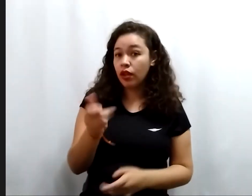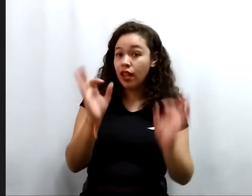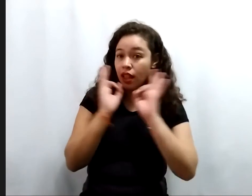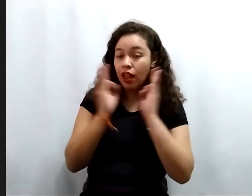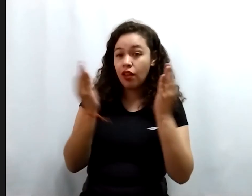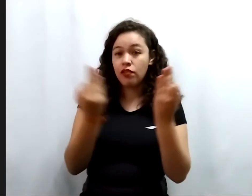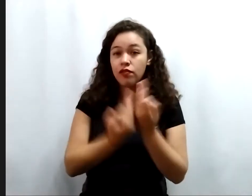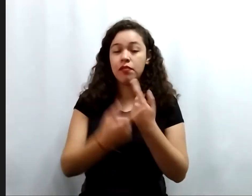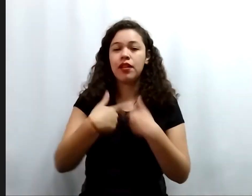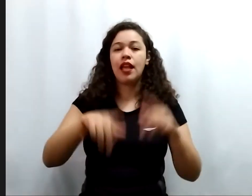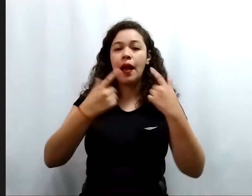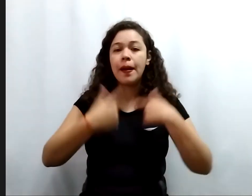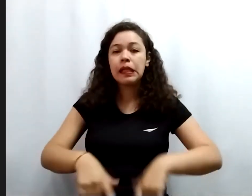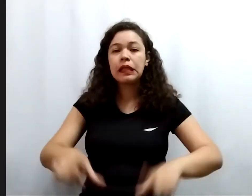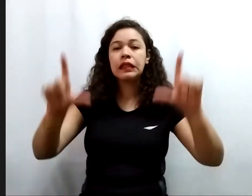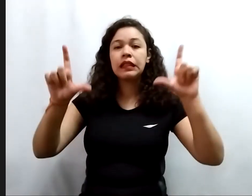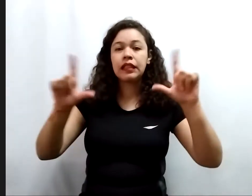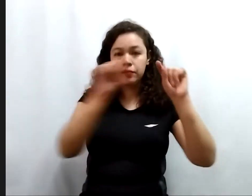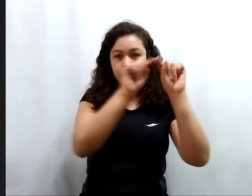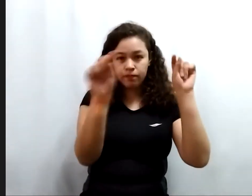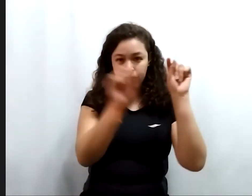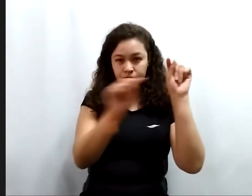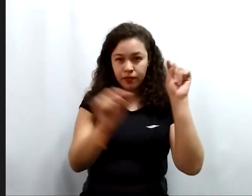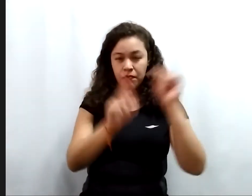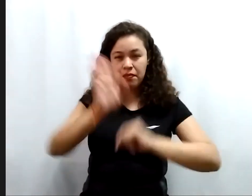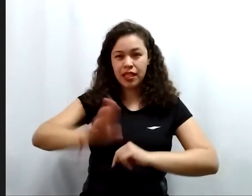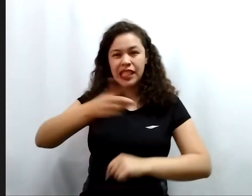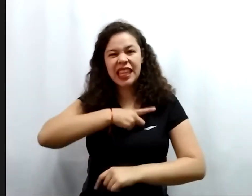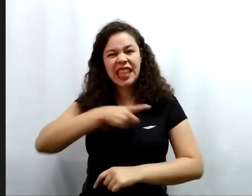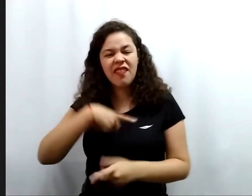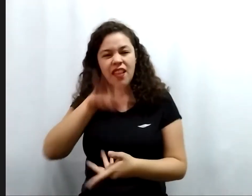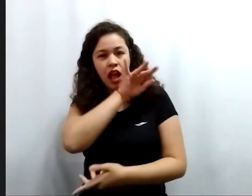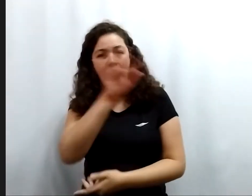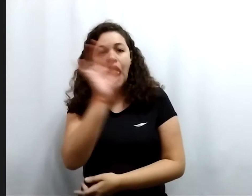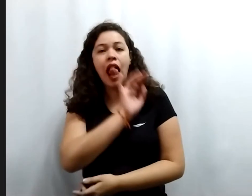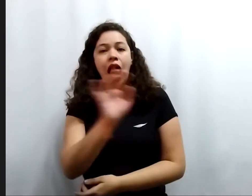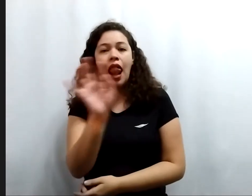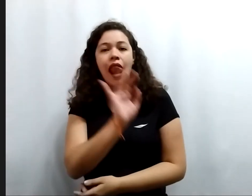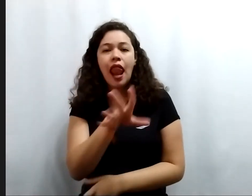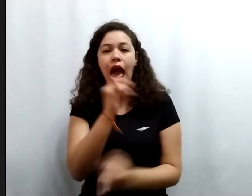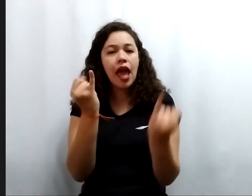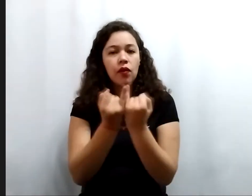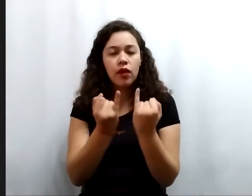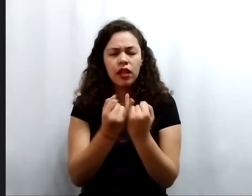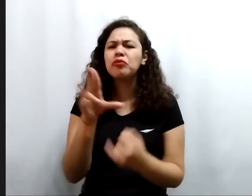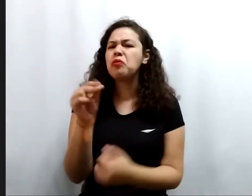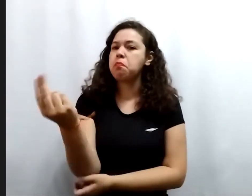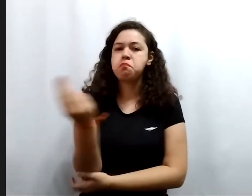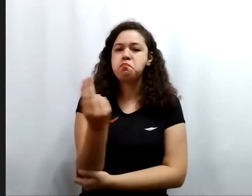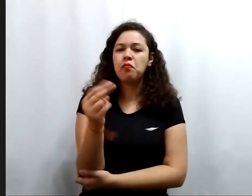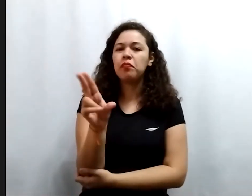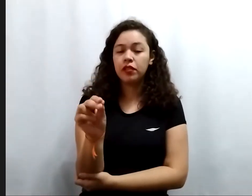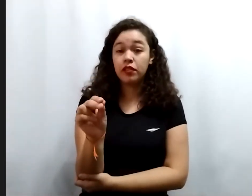están presentando la diapositiva parecería que se tendría que estar leyendo tal cual, ¿no? Pero no es así. Yo